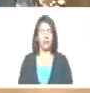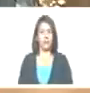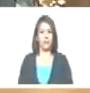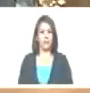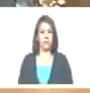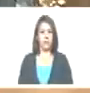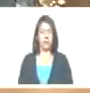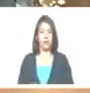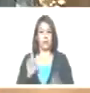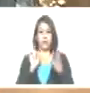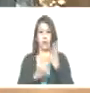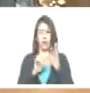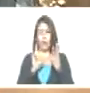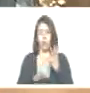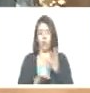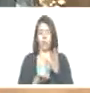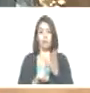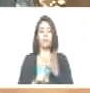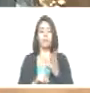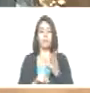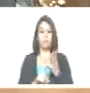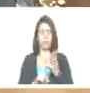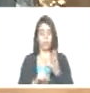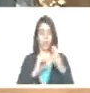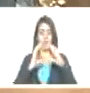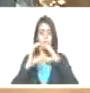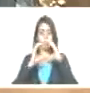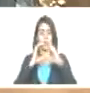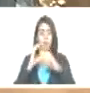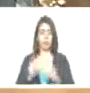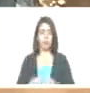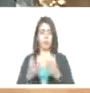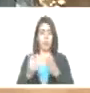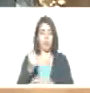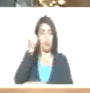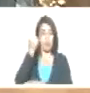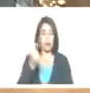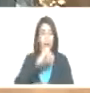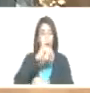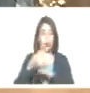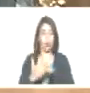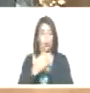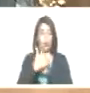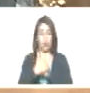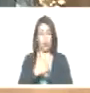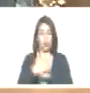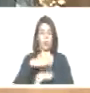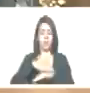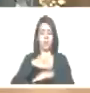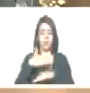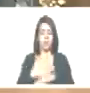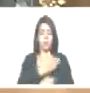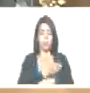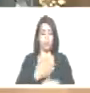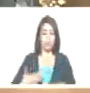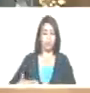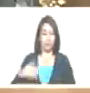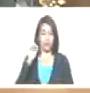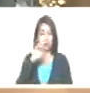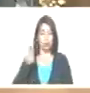Cuarto punto de la cuenta. Comunicación dirigida al diputado Jorge Rodríguez Gómez, presidente de la Asamblea